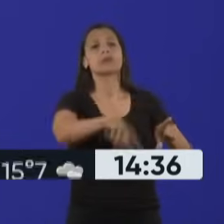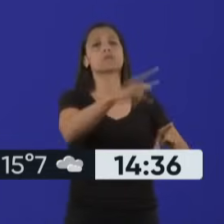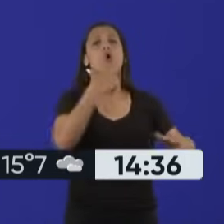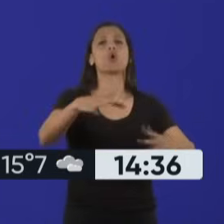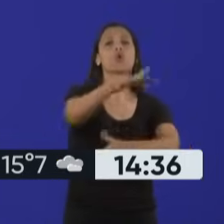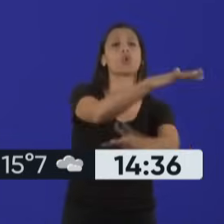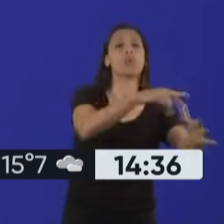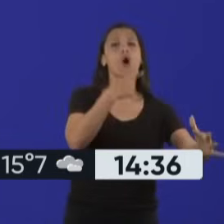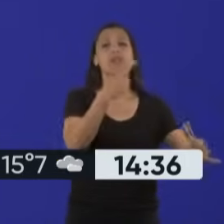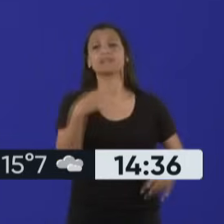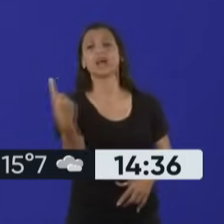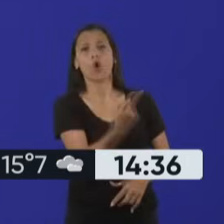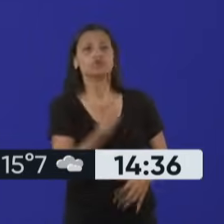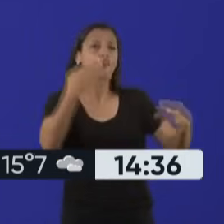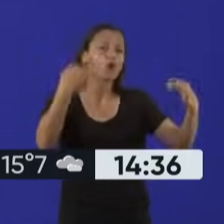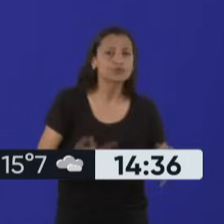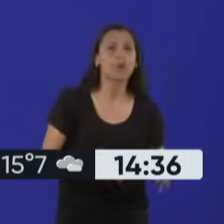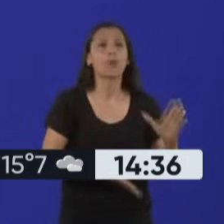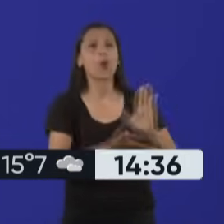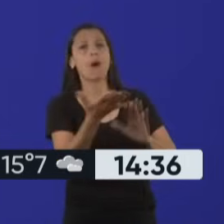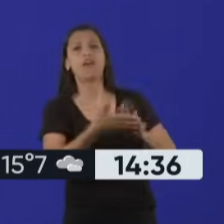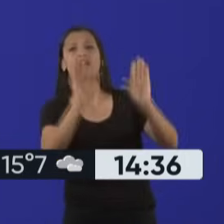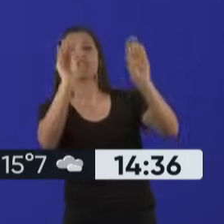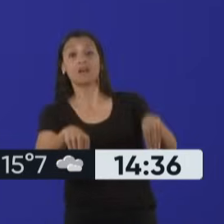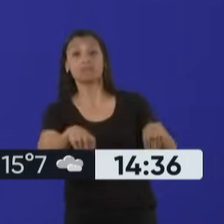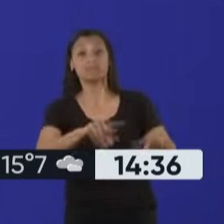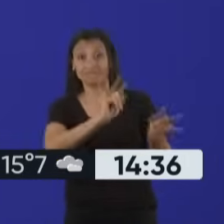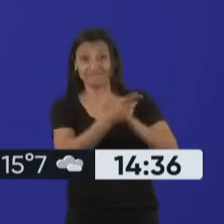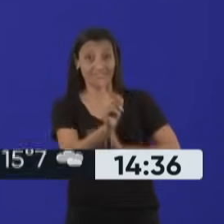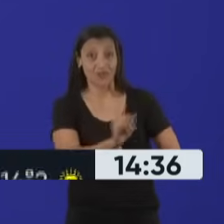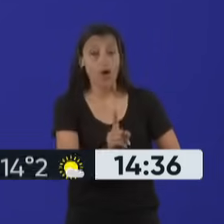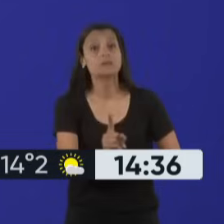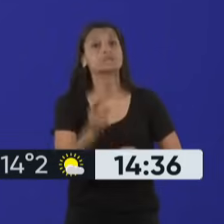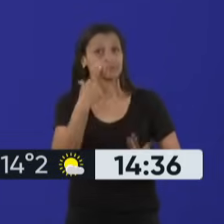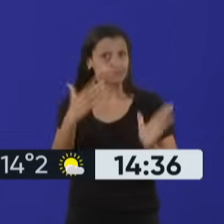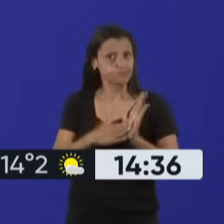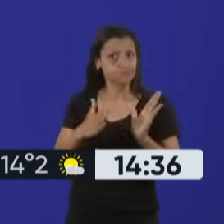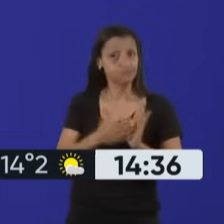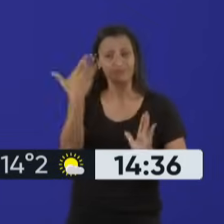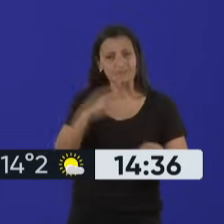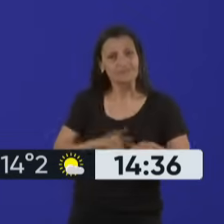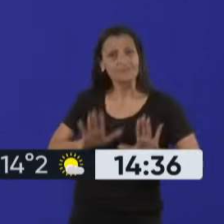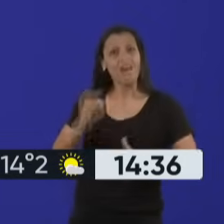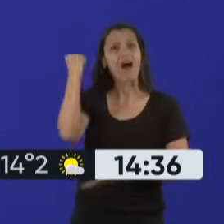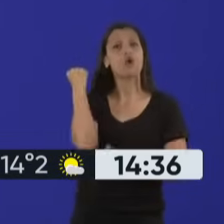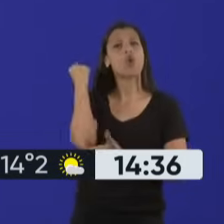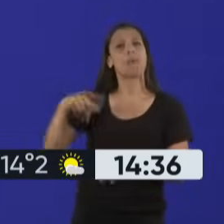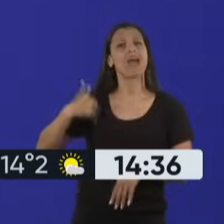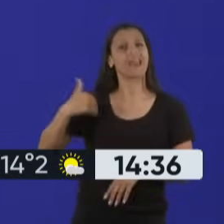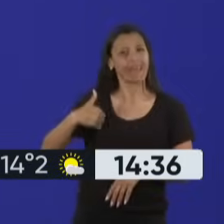nos íbamos a hundir en la Gran Depresión y demás, la economía argentina venía con un arrastre